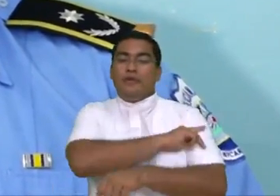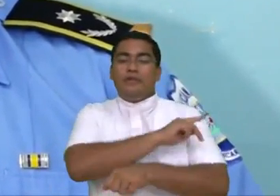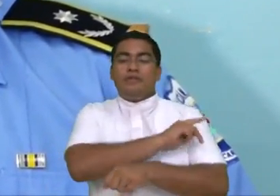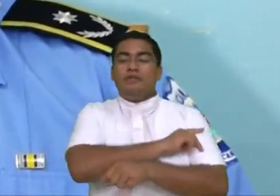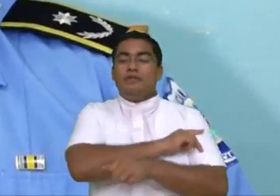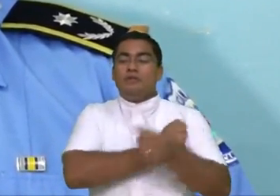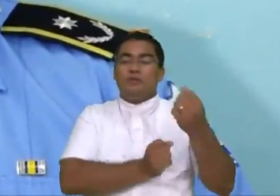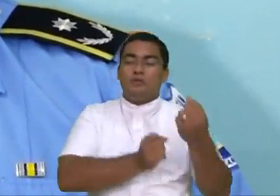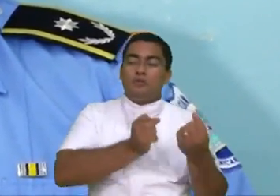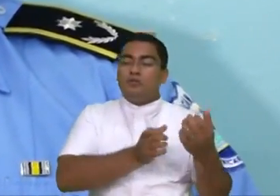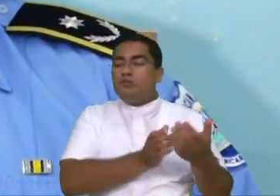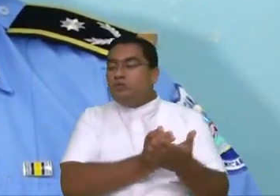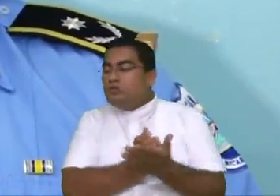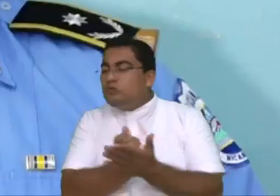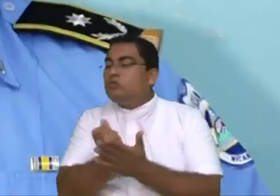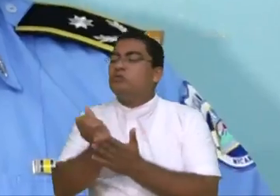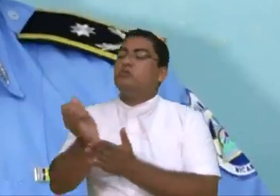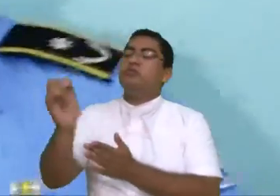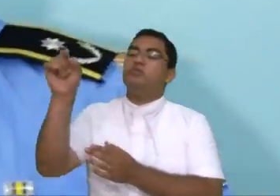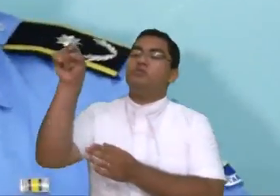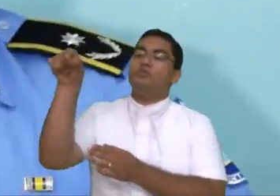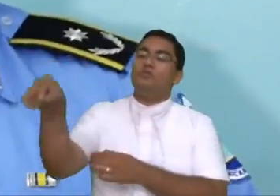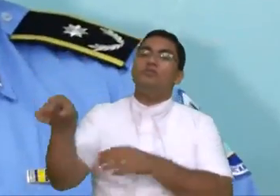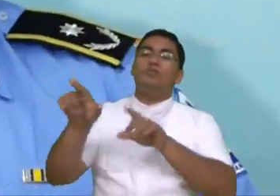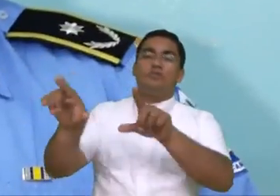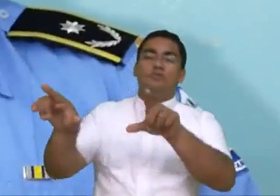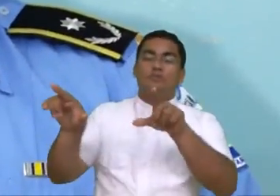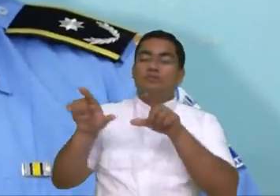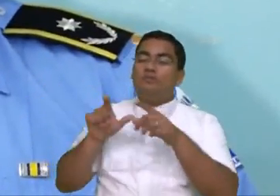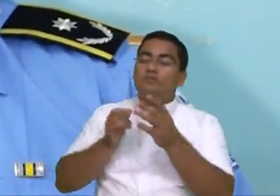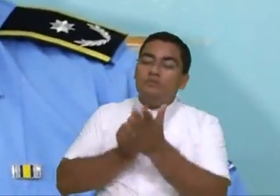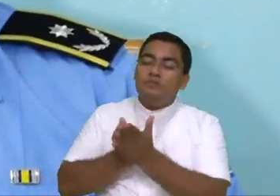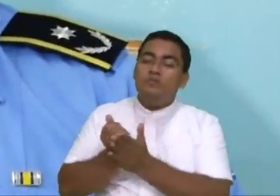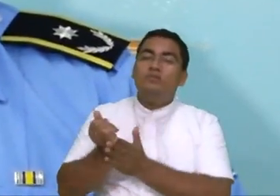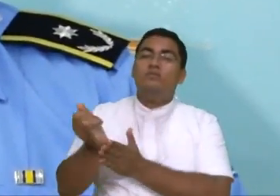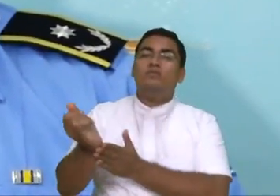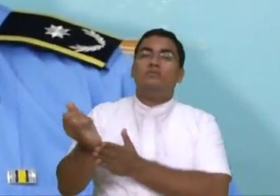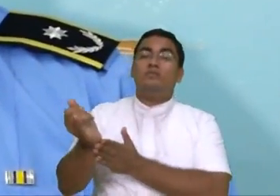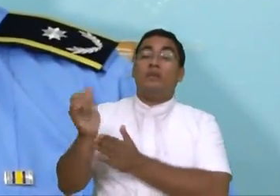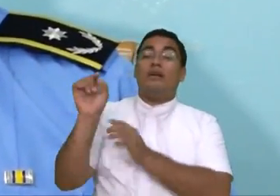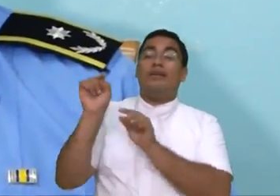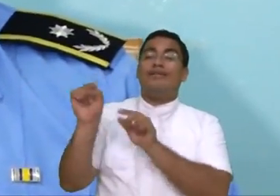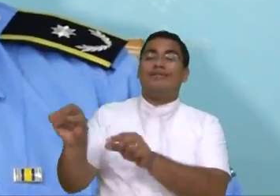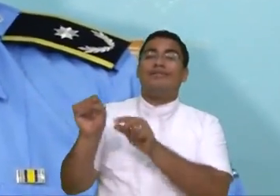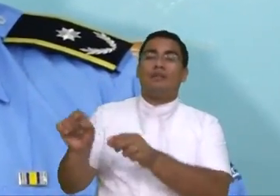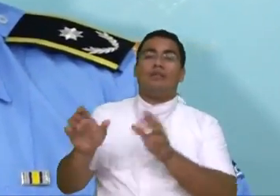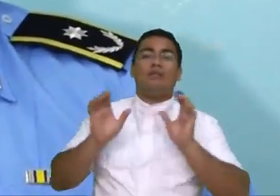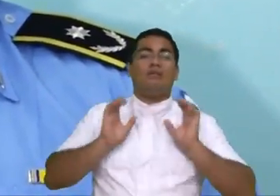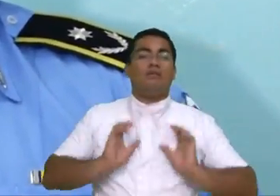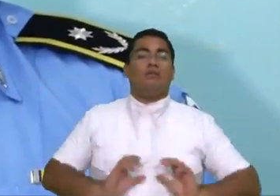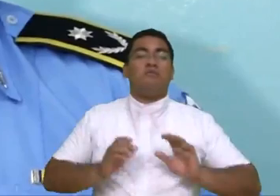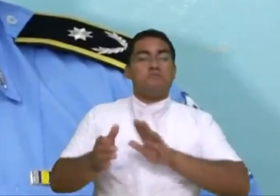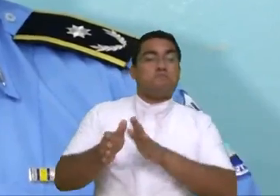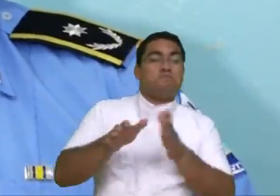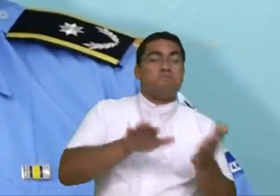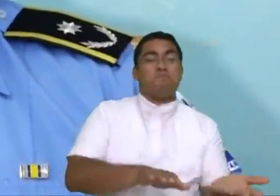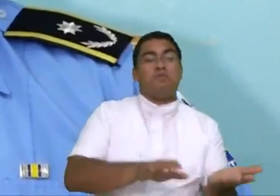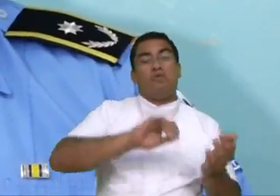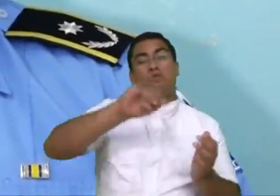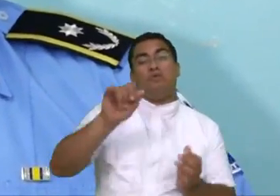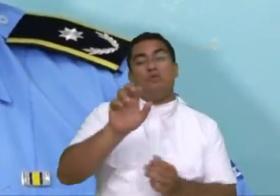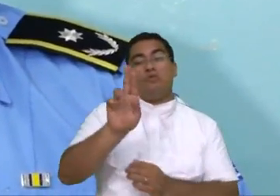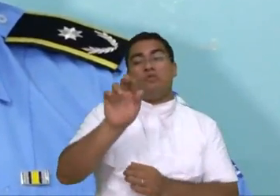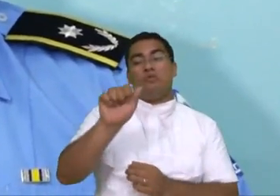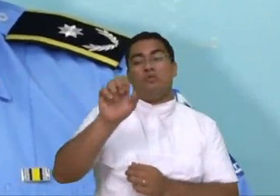Policía Nacional se dirigió al lugar, encontrando el cuerpo sin vida de Juan Carlos